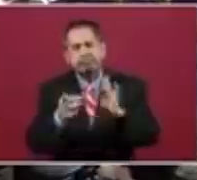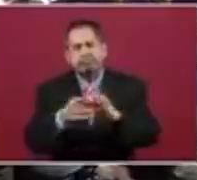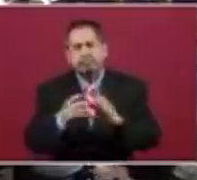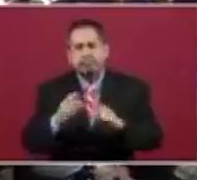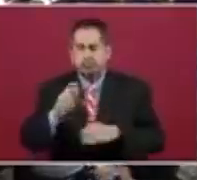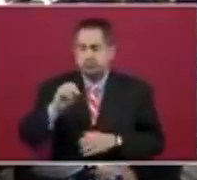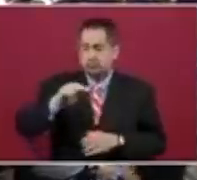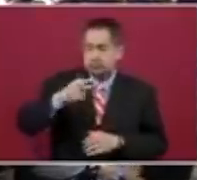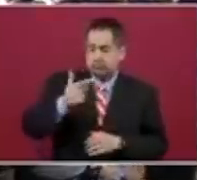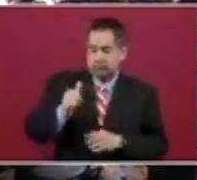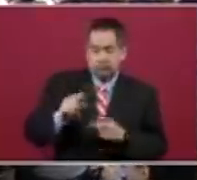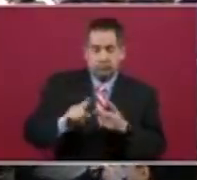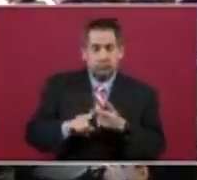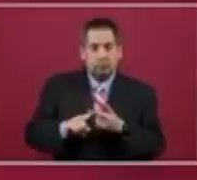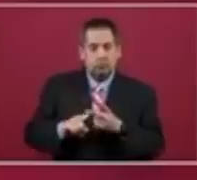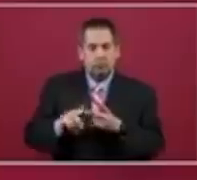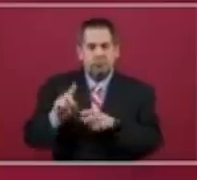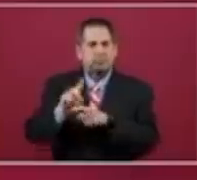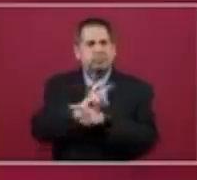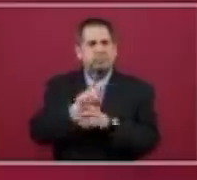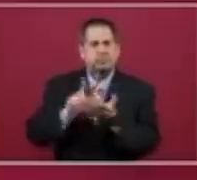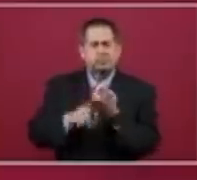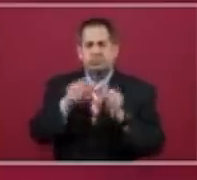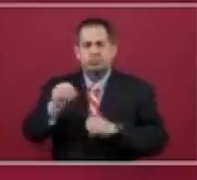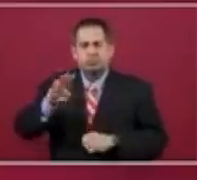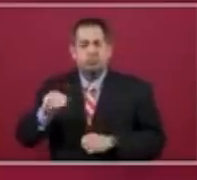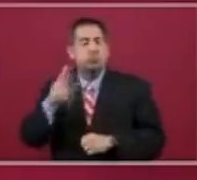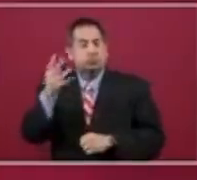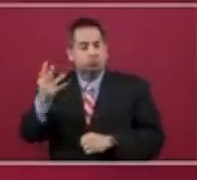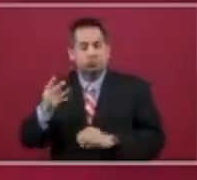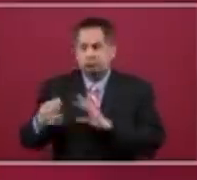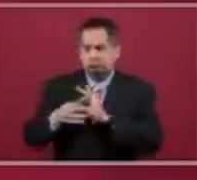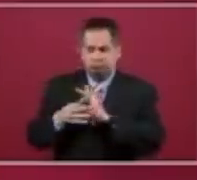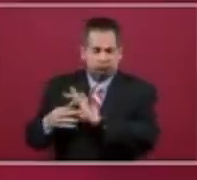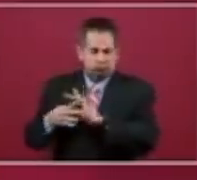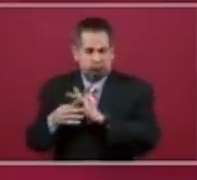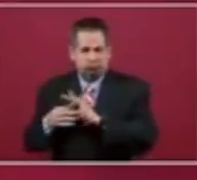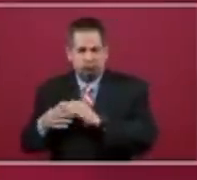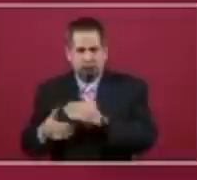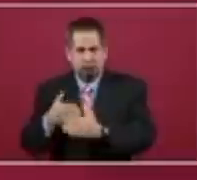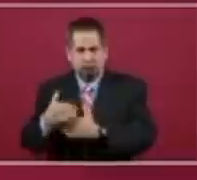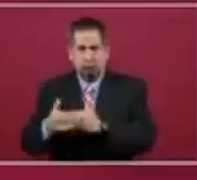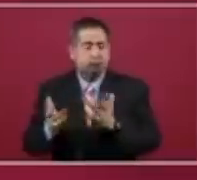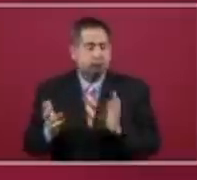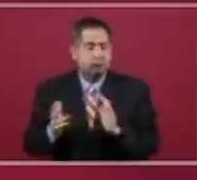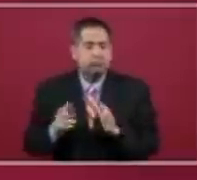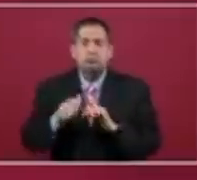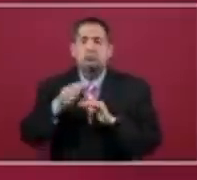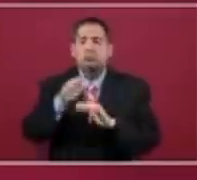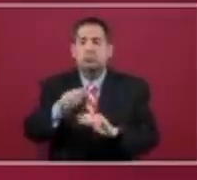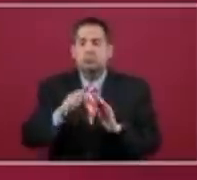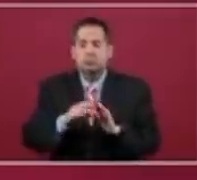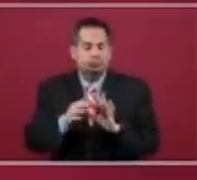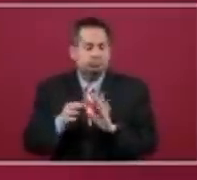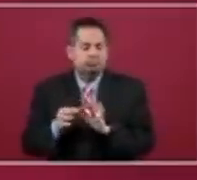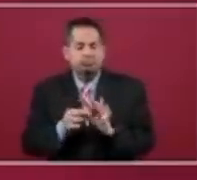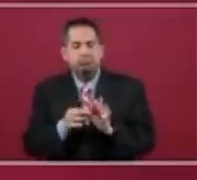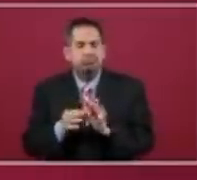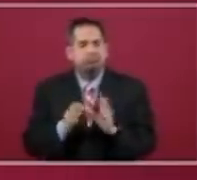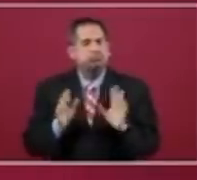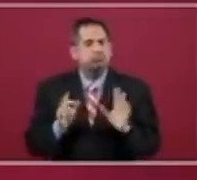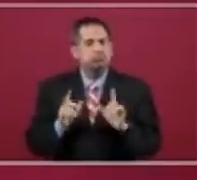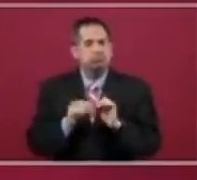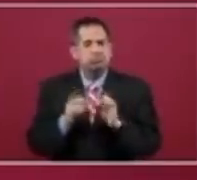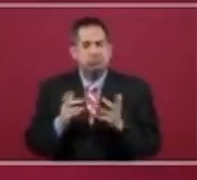con el programa PHI desde 1994 y ahí es solamente en el marco de esa colaboración